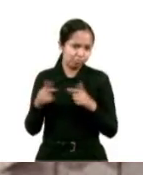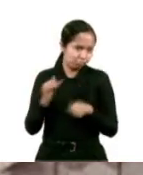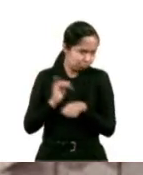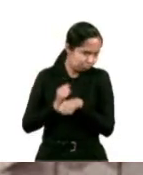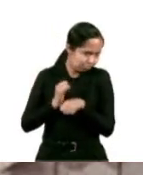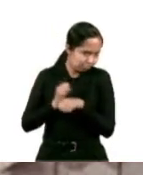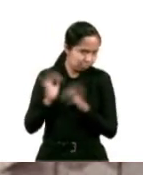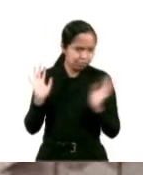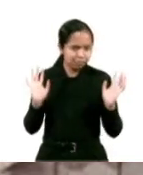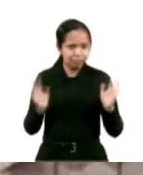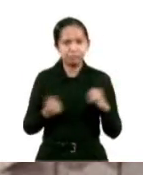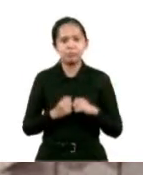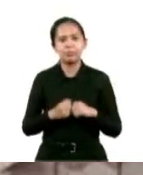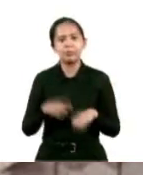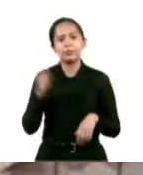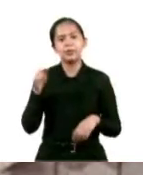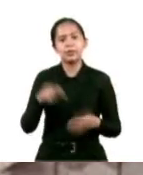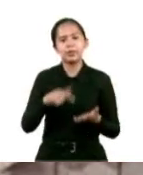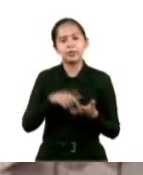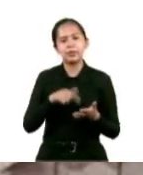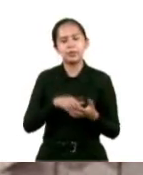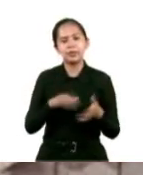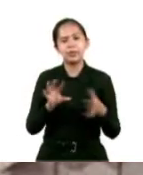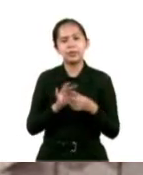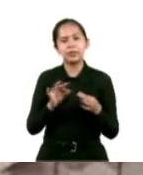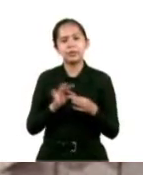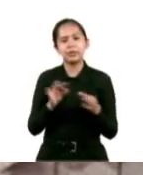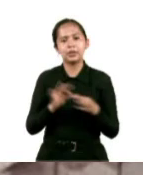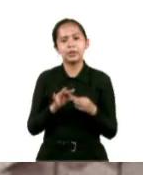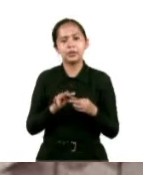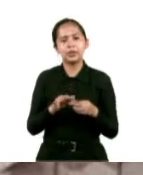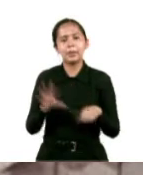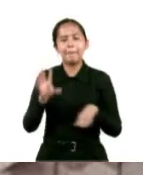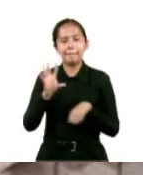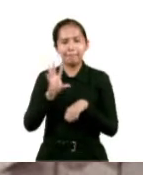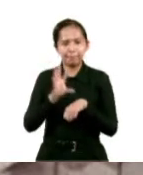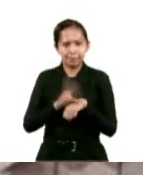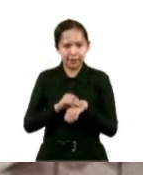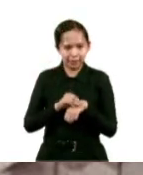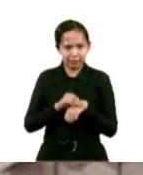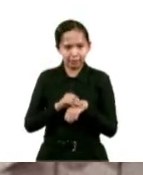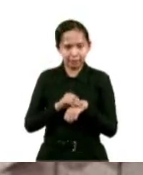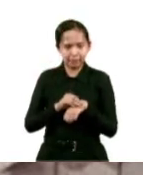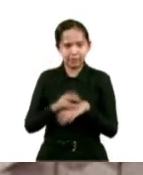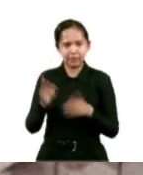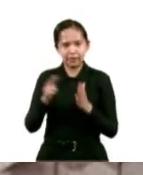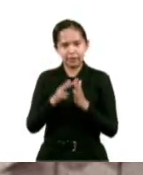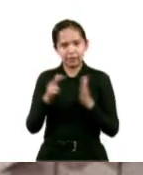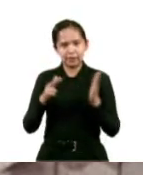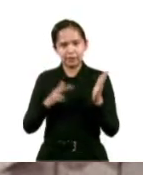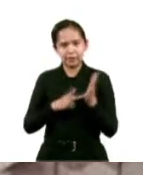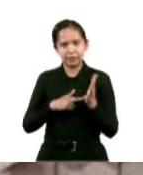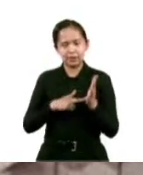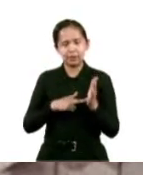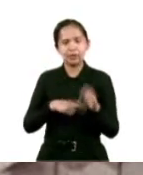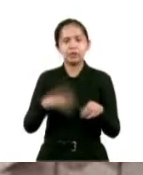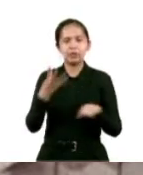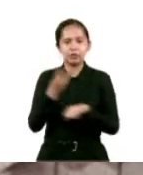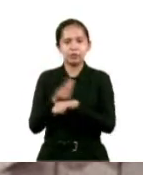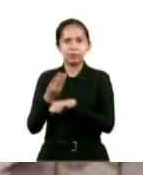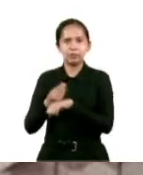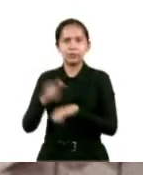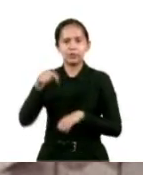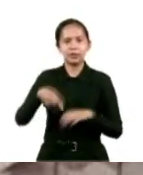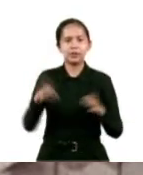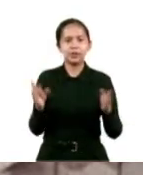estas están dentro de los desplazamientos permitidos por el reglamento de construcciones del Distrito Federal,